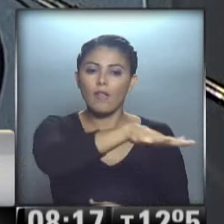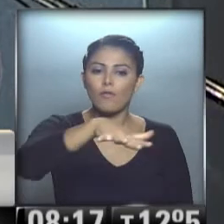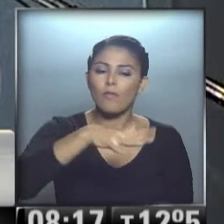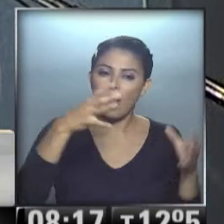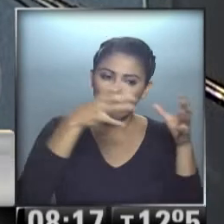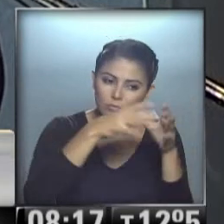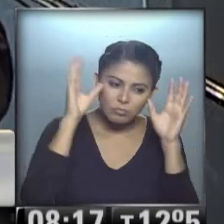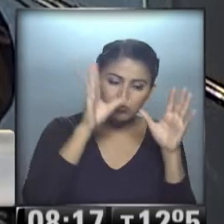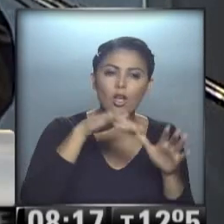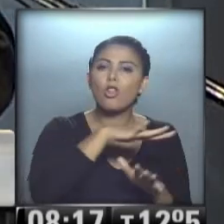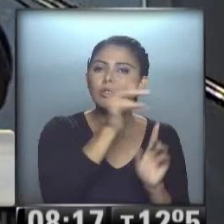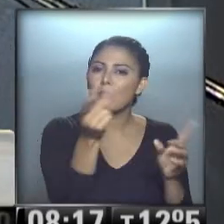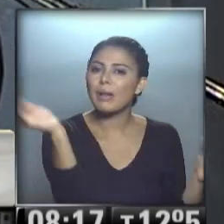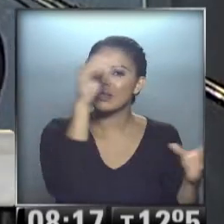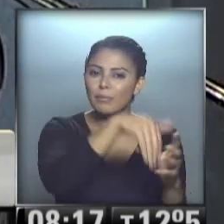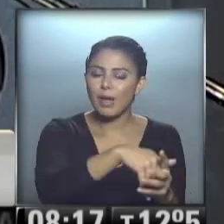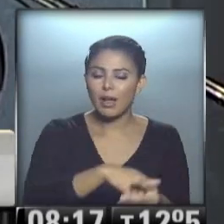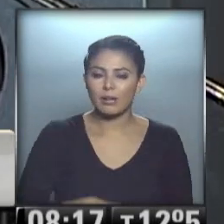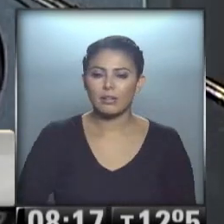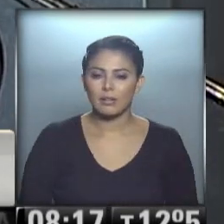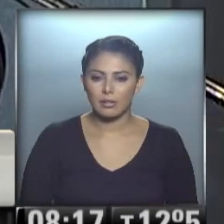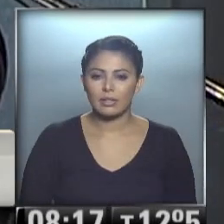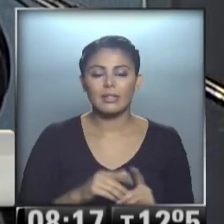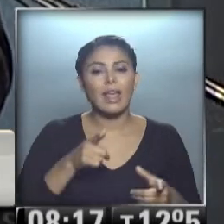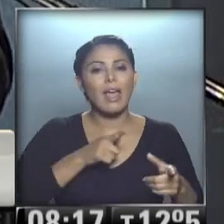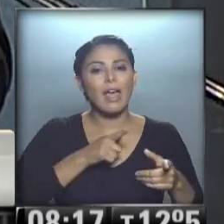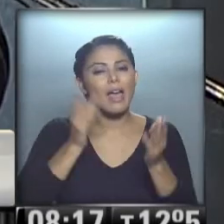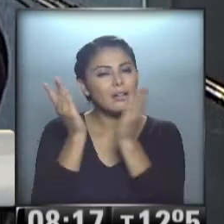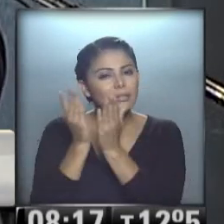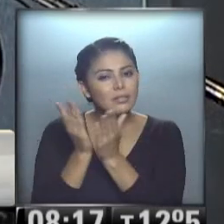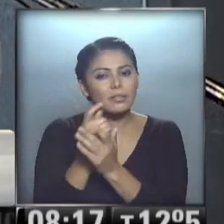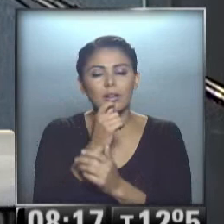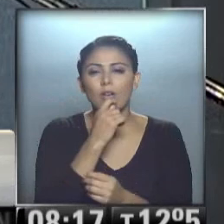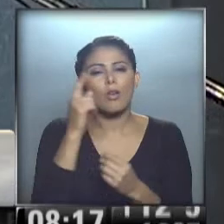con participación social, y estrategias que tiene que ver desde la